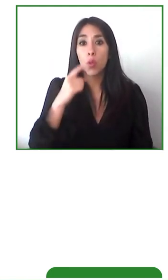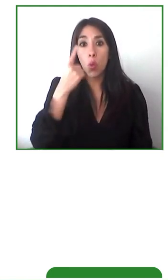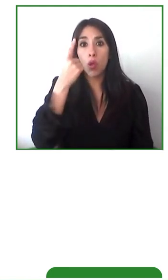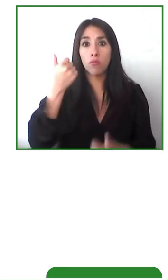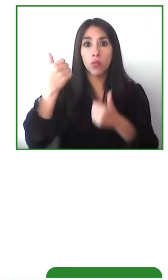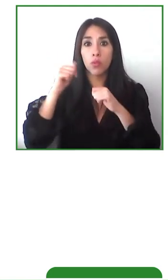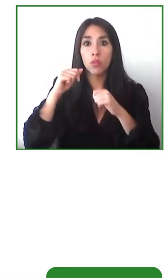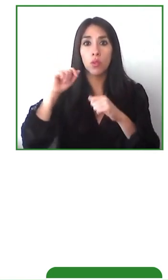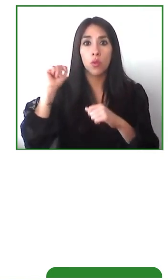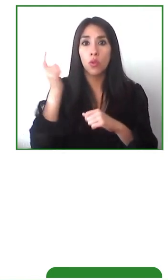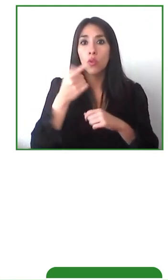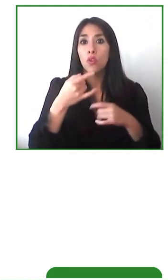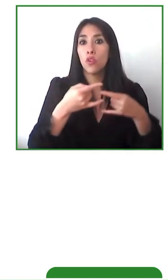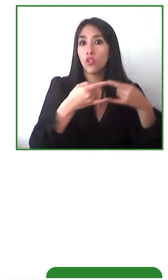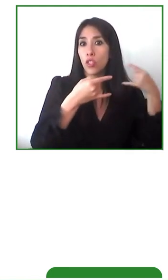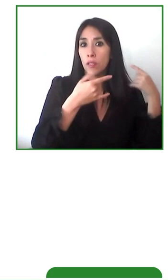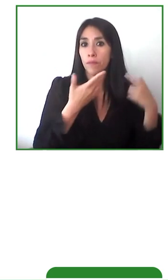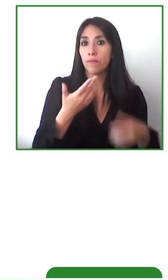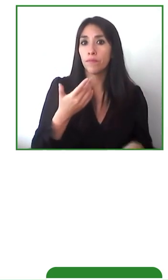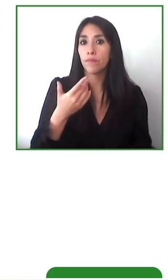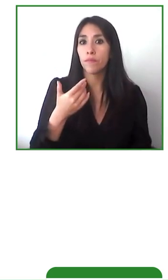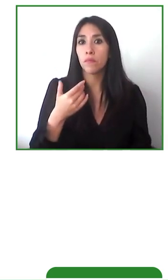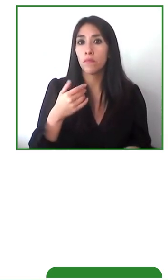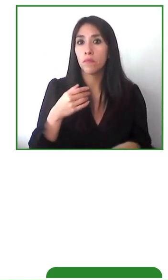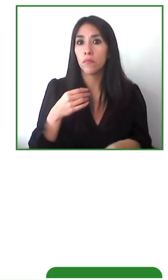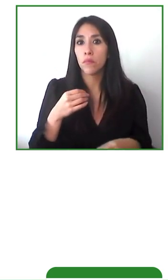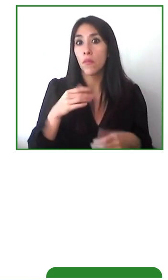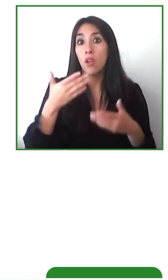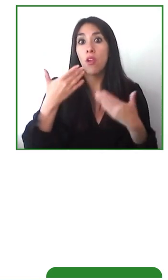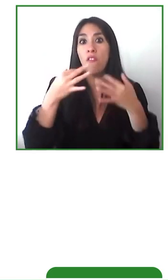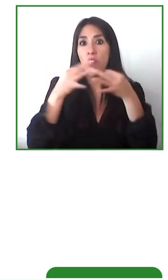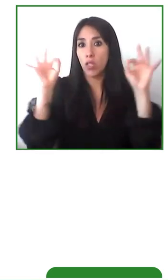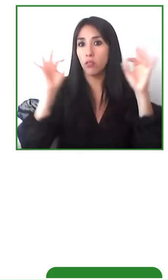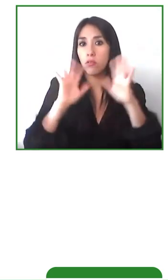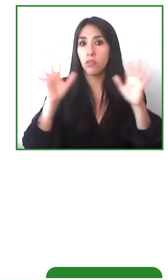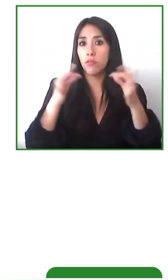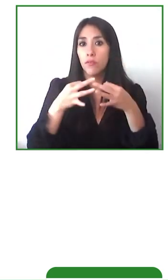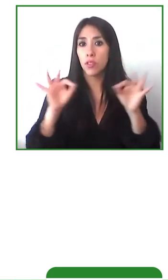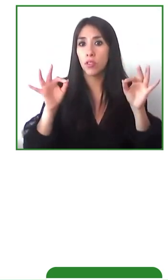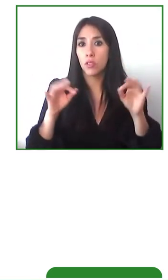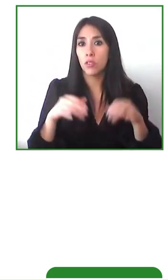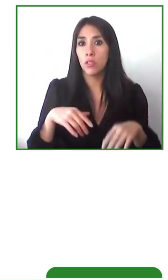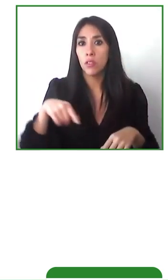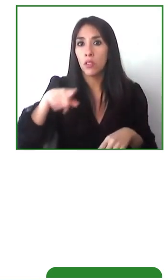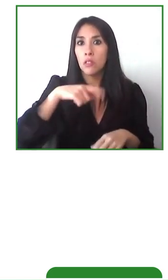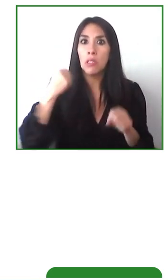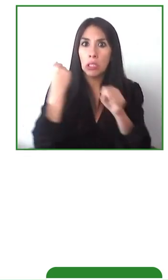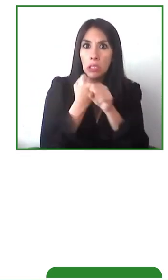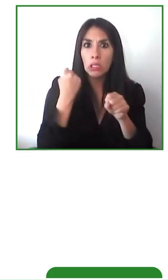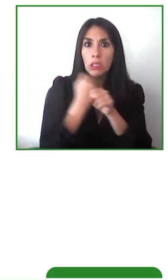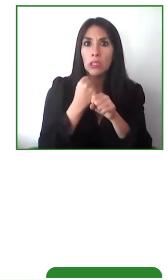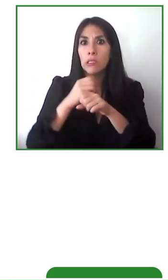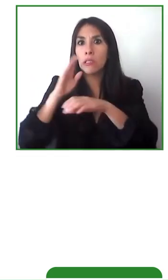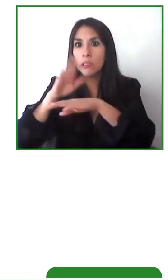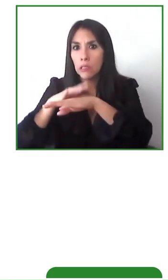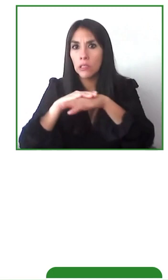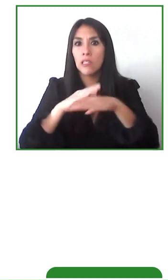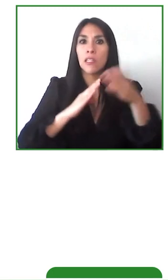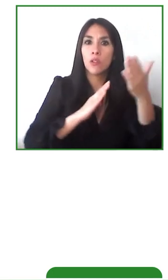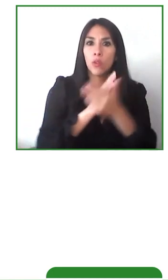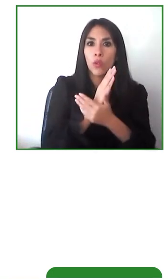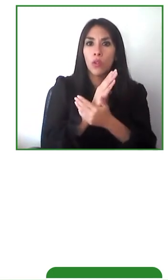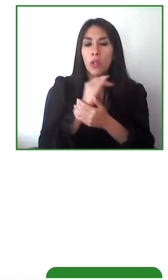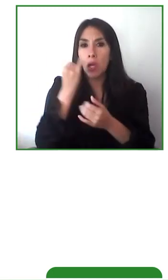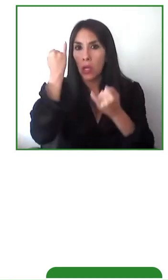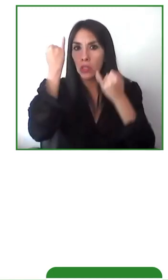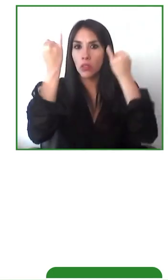gratis. Entonces, estamos trabajando con la licencia creativa en común. Entonces, todo tiene que ser en forma